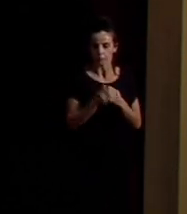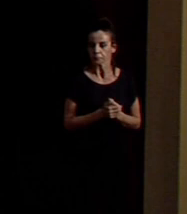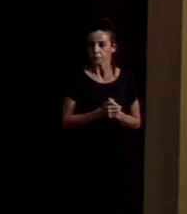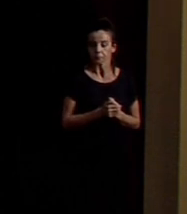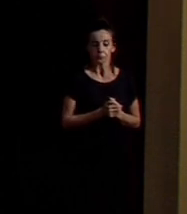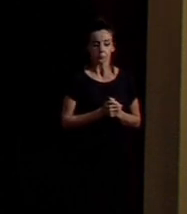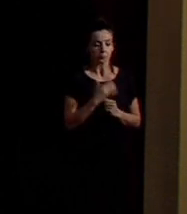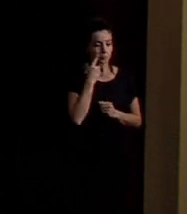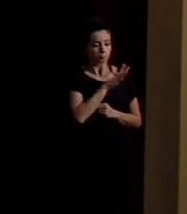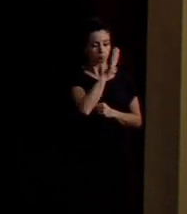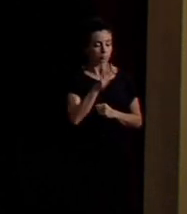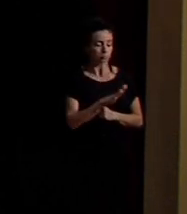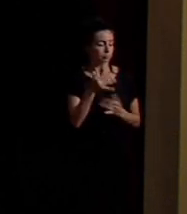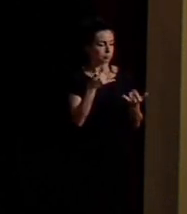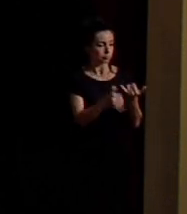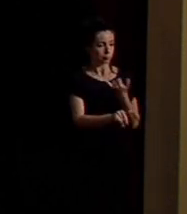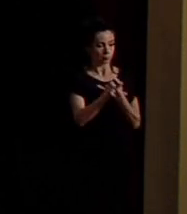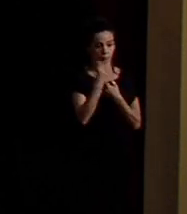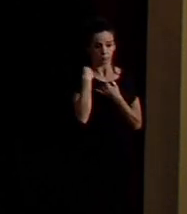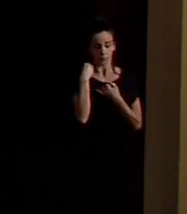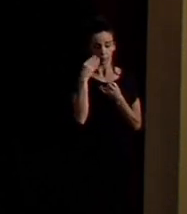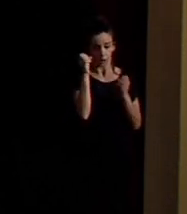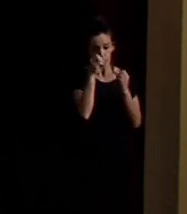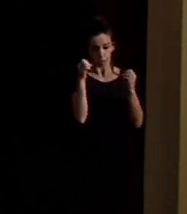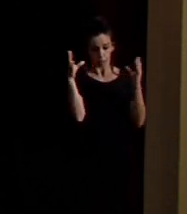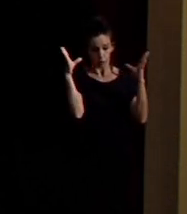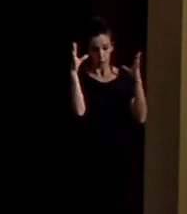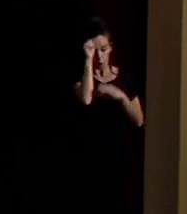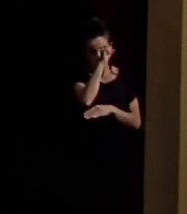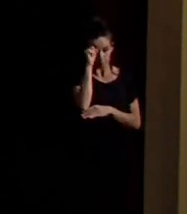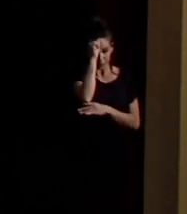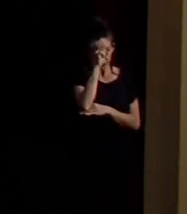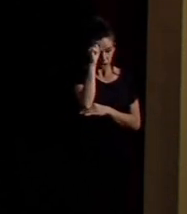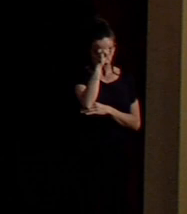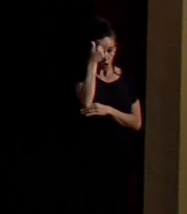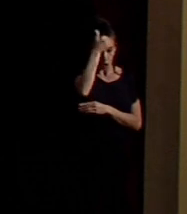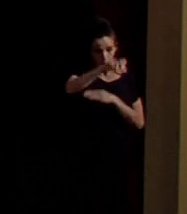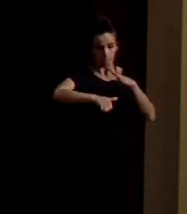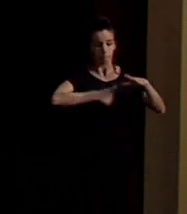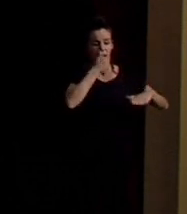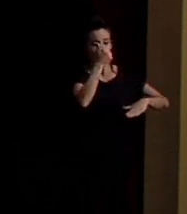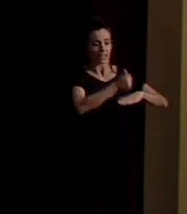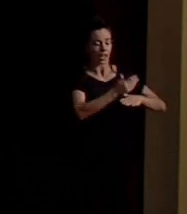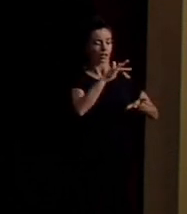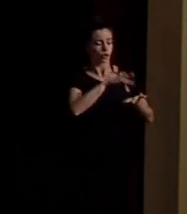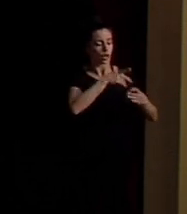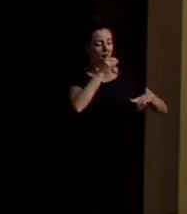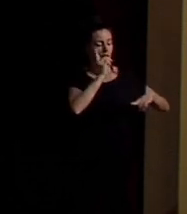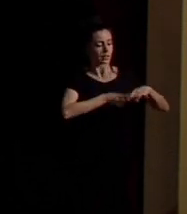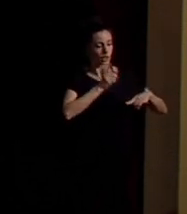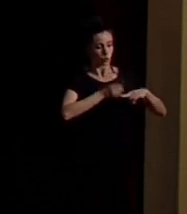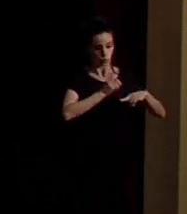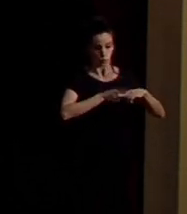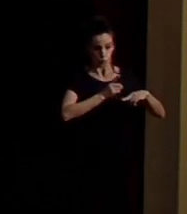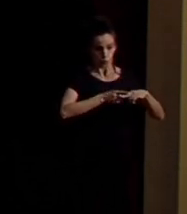Creo que al final esa concepción, por llamarla de manera rotunda, patriarcal, ¿no?, de la sexualidad masculina, pues tiene que ver